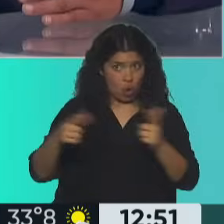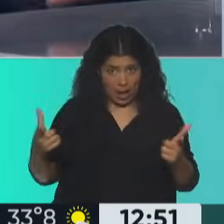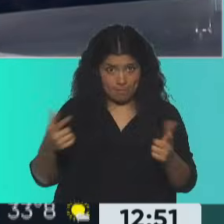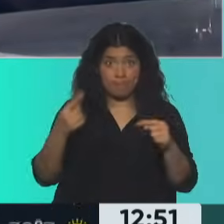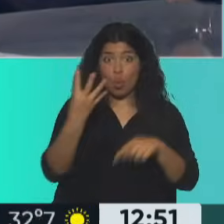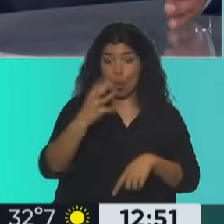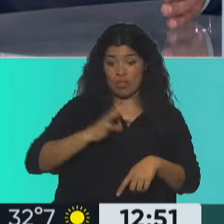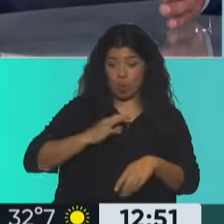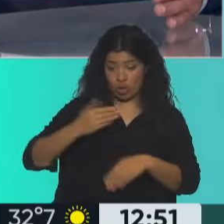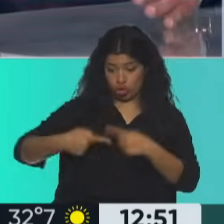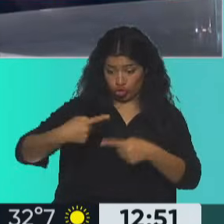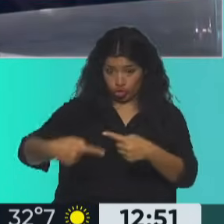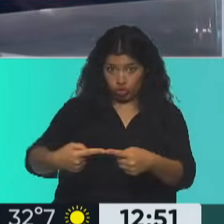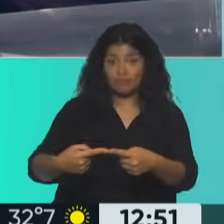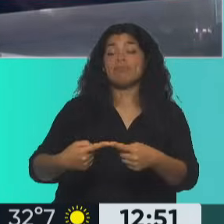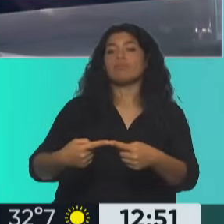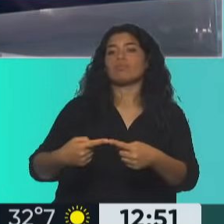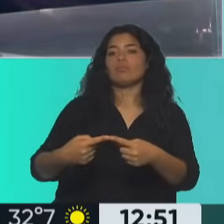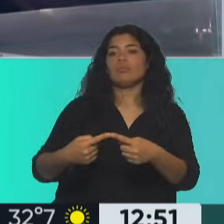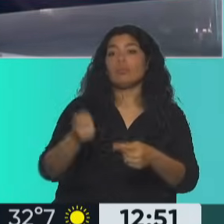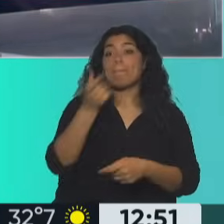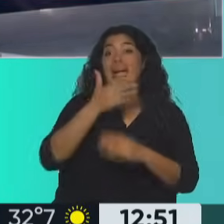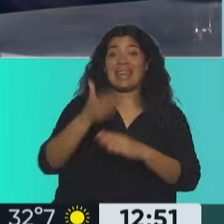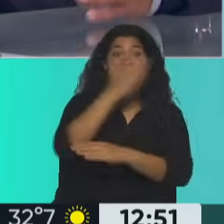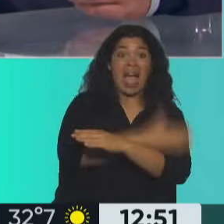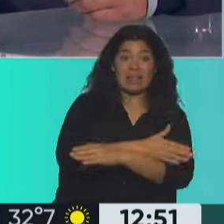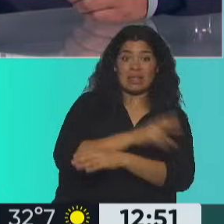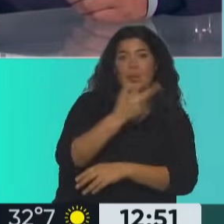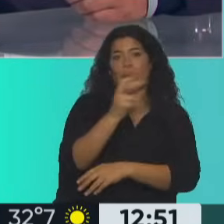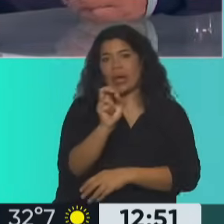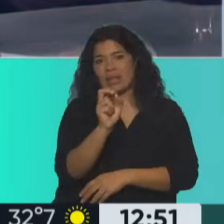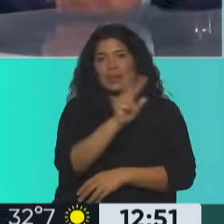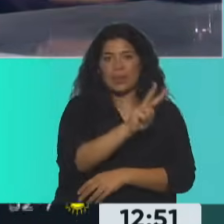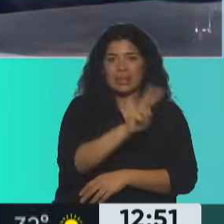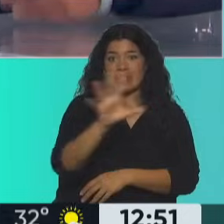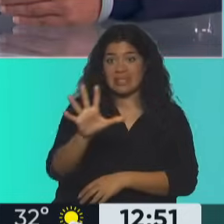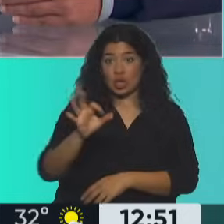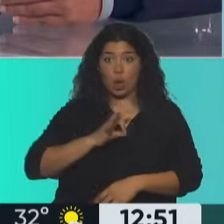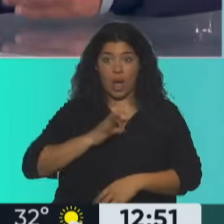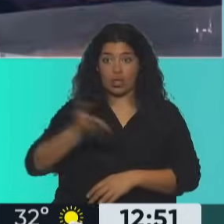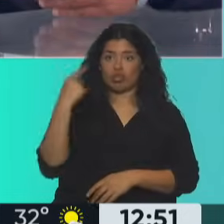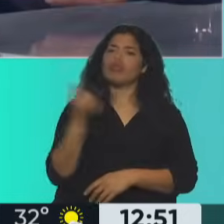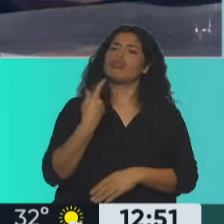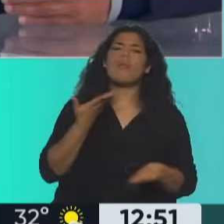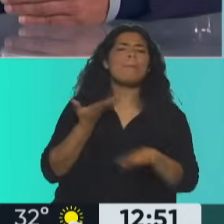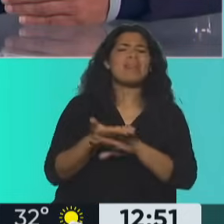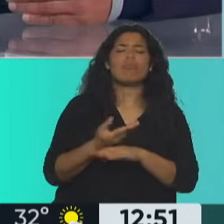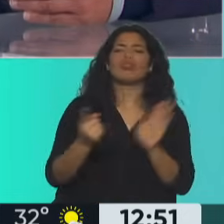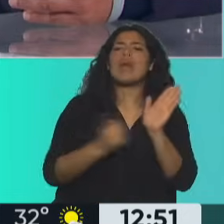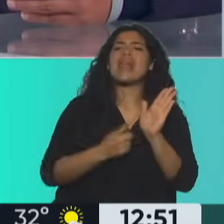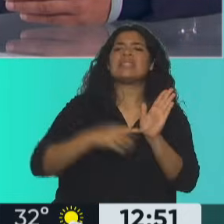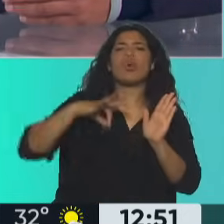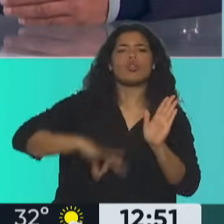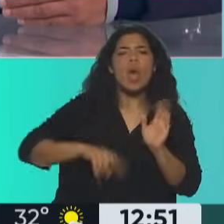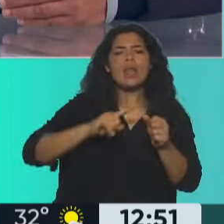estos cuatro años ocho años anteriores a macri etcétera desde hace 20 25 años que estamos pidiendo que nos hagan un recibo de sueldo que tengamos los derechos